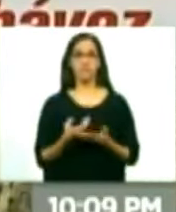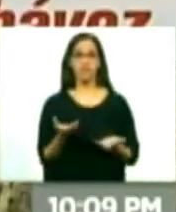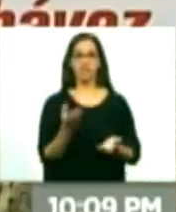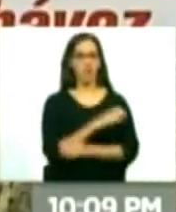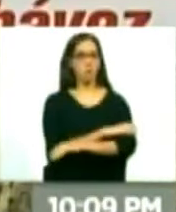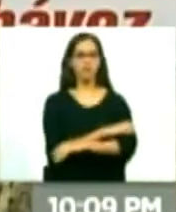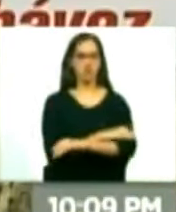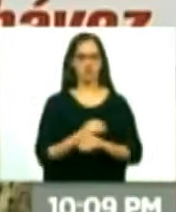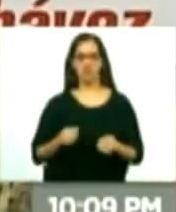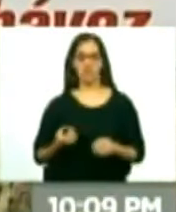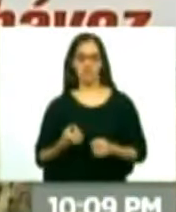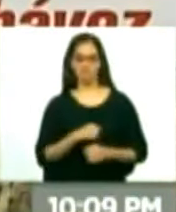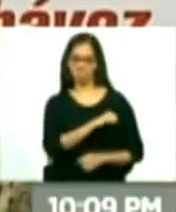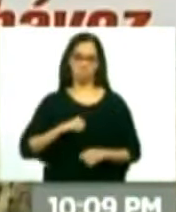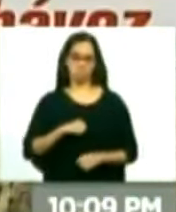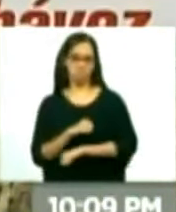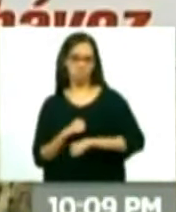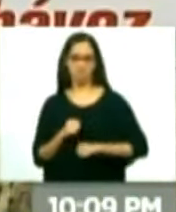que se empujan para la vaguada.